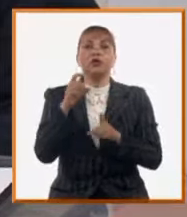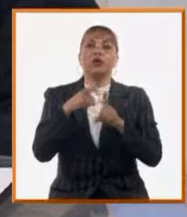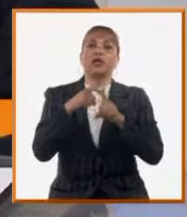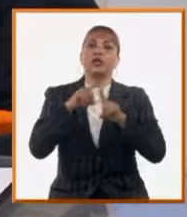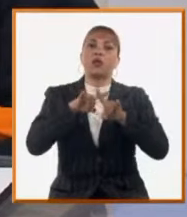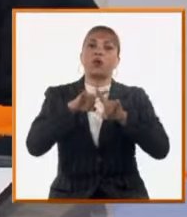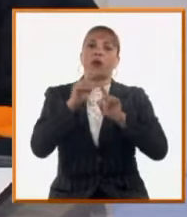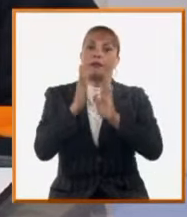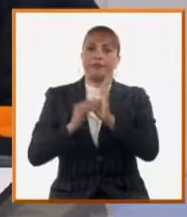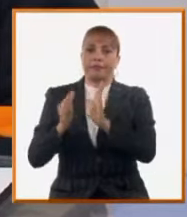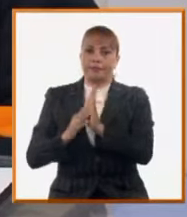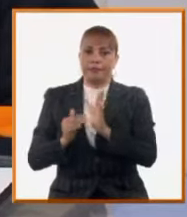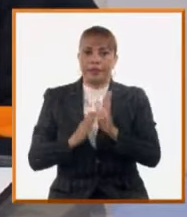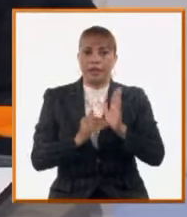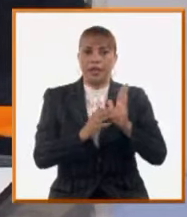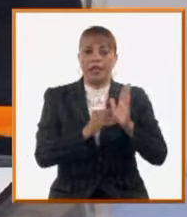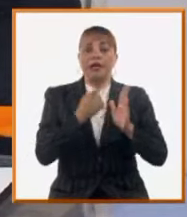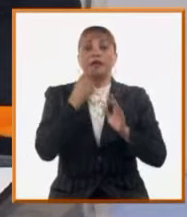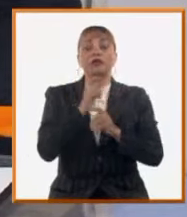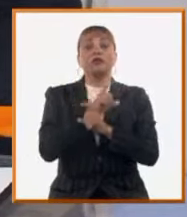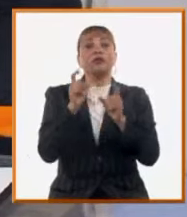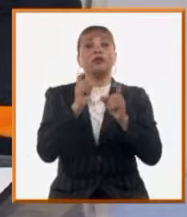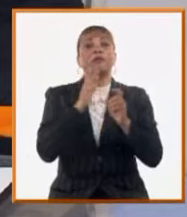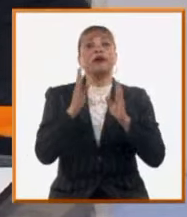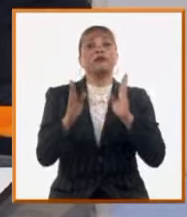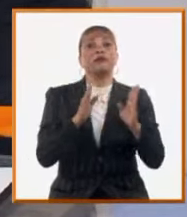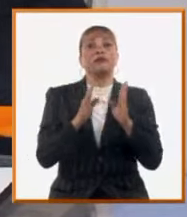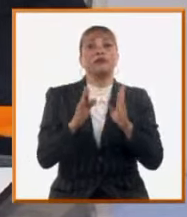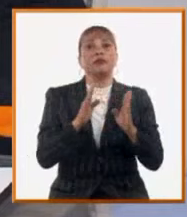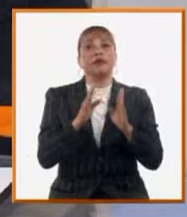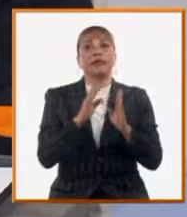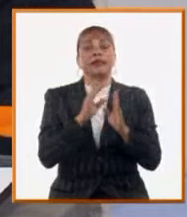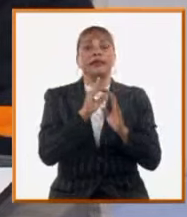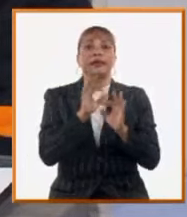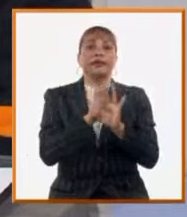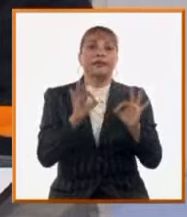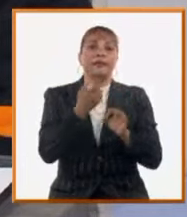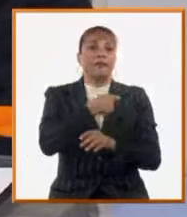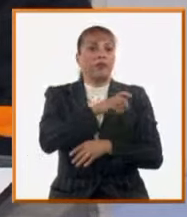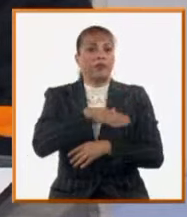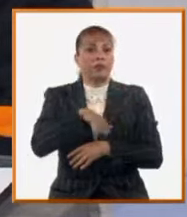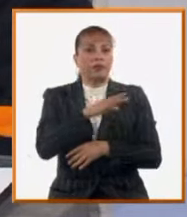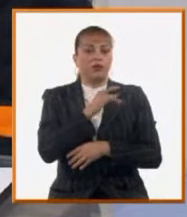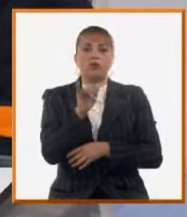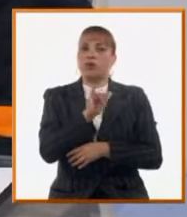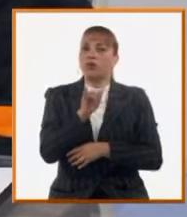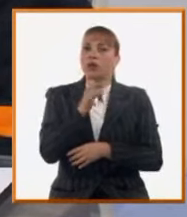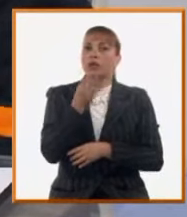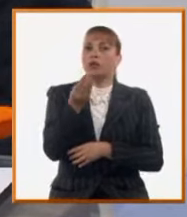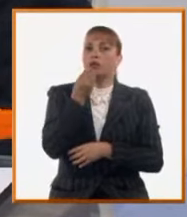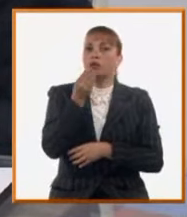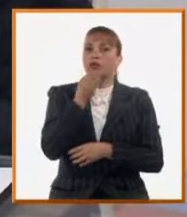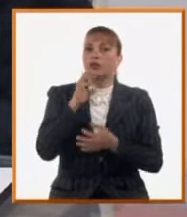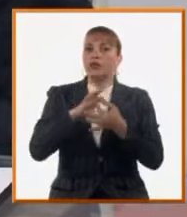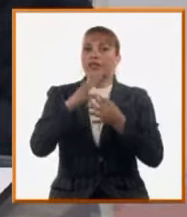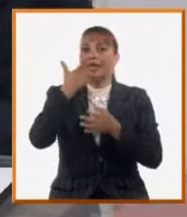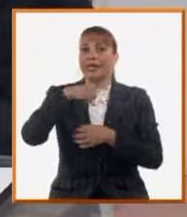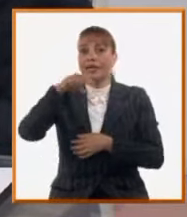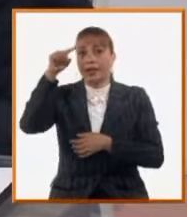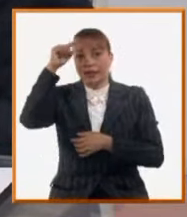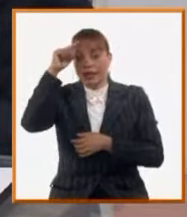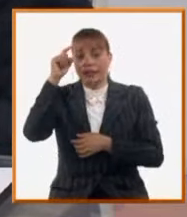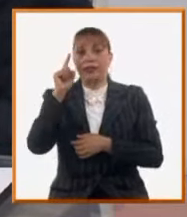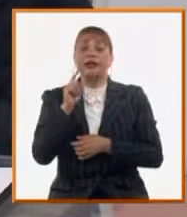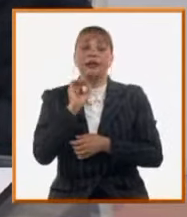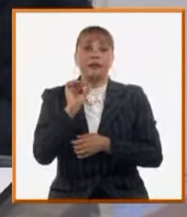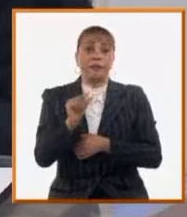mensuales esto es un impacto a un sector Aunque minoritario específico de la población Y así también el consumo del gas licuado para es millón